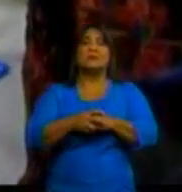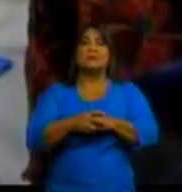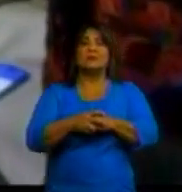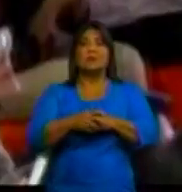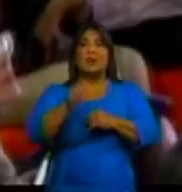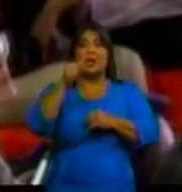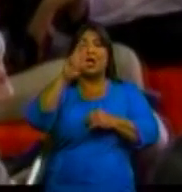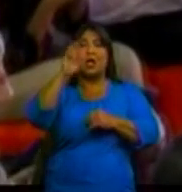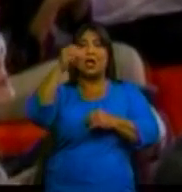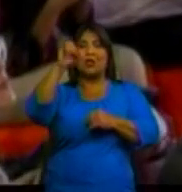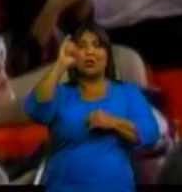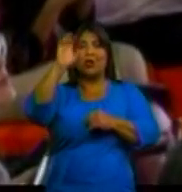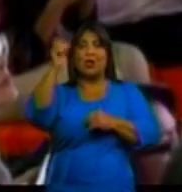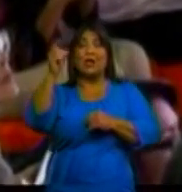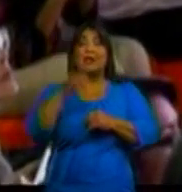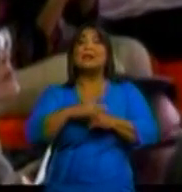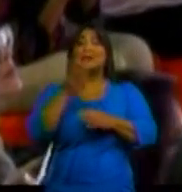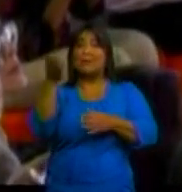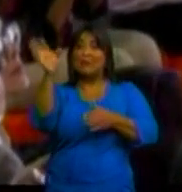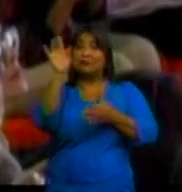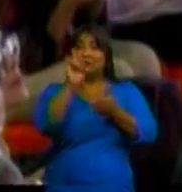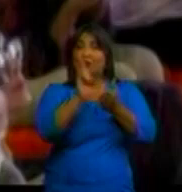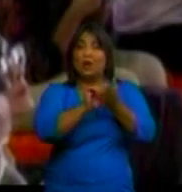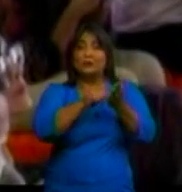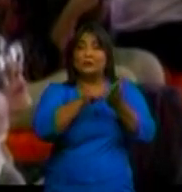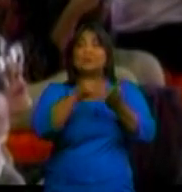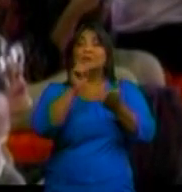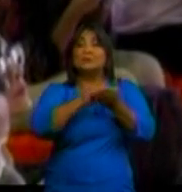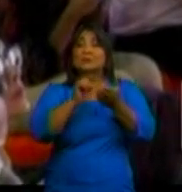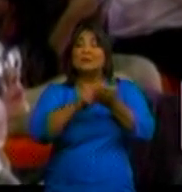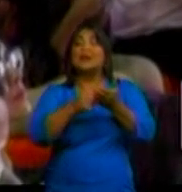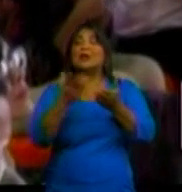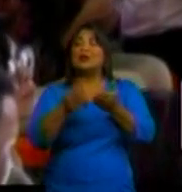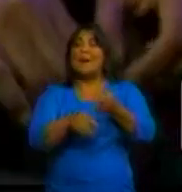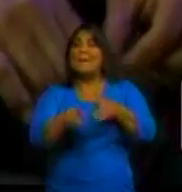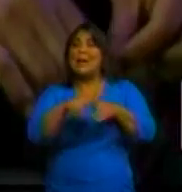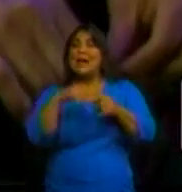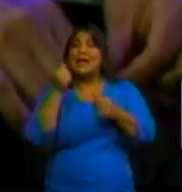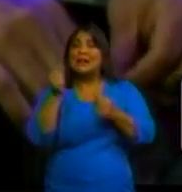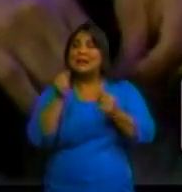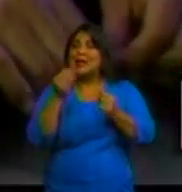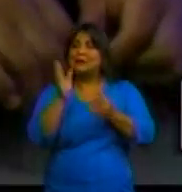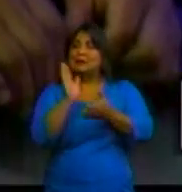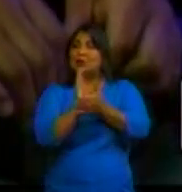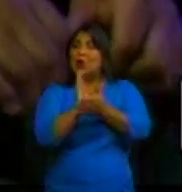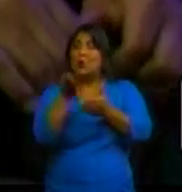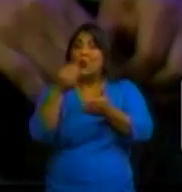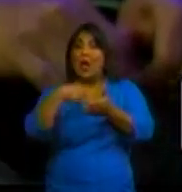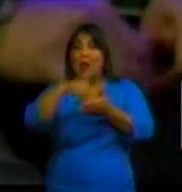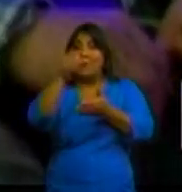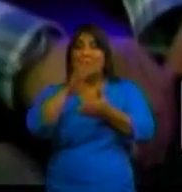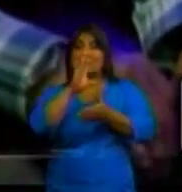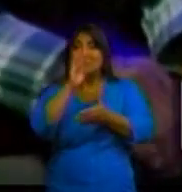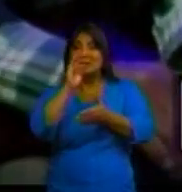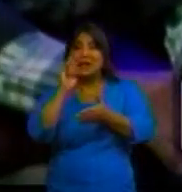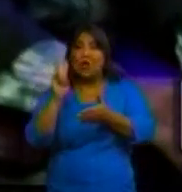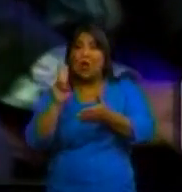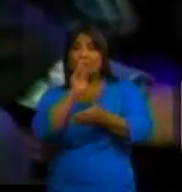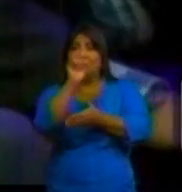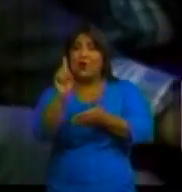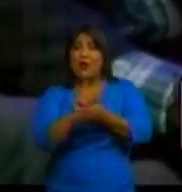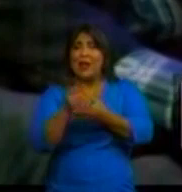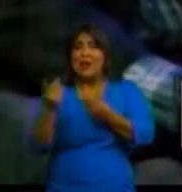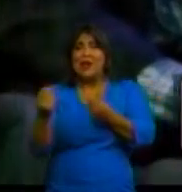Android. A través de la aplicación también se pueden solicitar créditos quirografarios que serán aprobados en 72 horas, así como